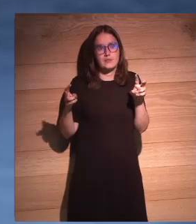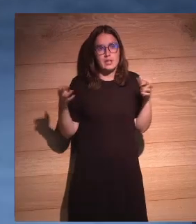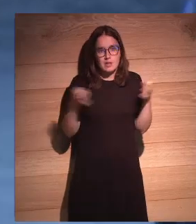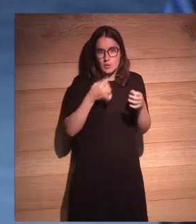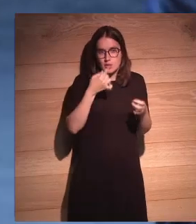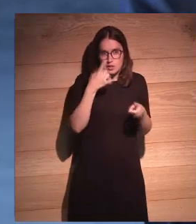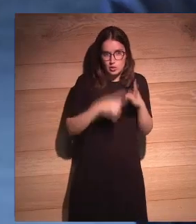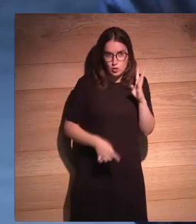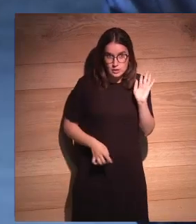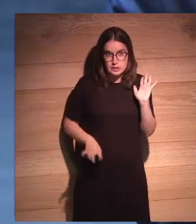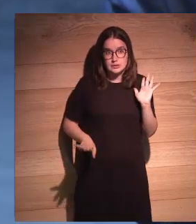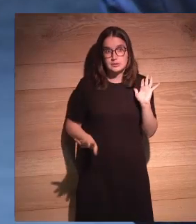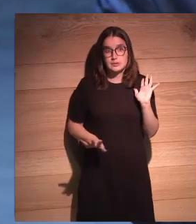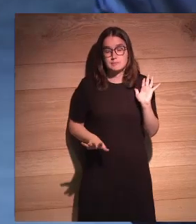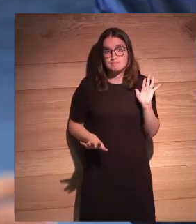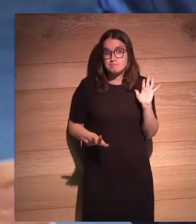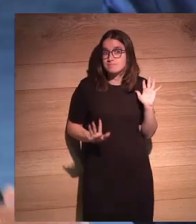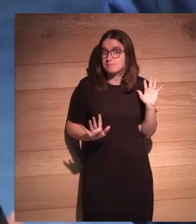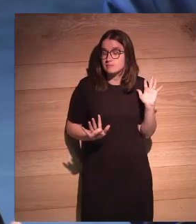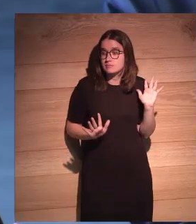decir cosas, ¿no?